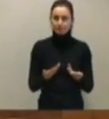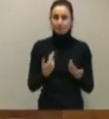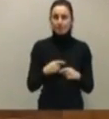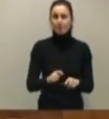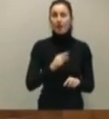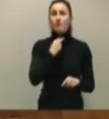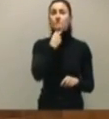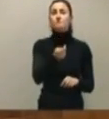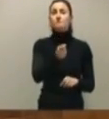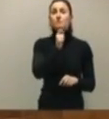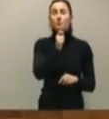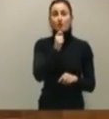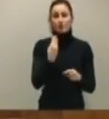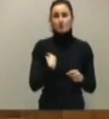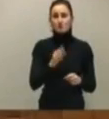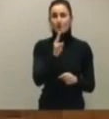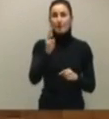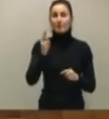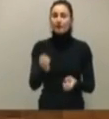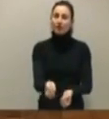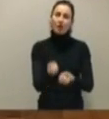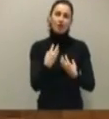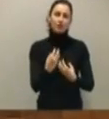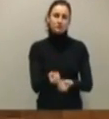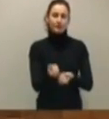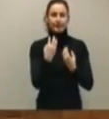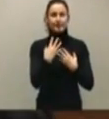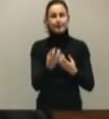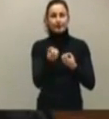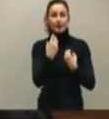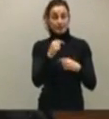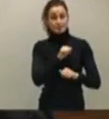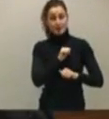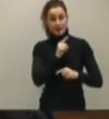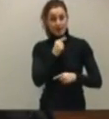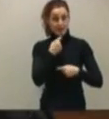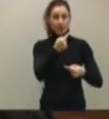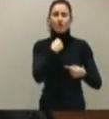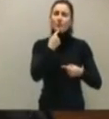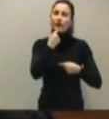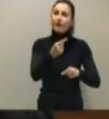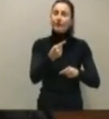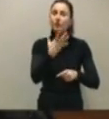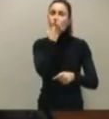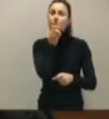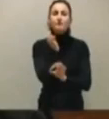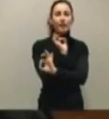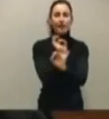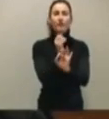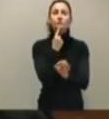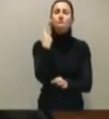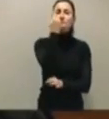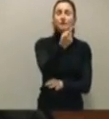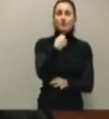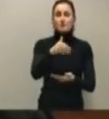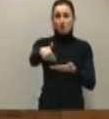La portavoz del Partido Popular me ha aludido reiteradamente, quizá esperando que yo diga algo de esto, y lo voy a decir, no me voy a